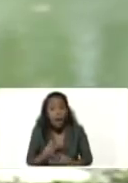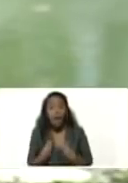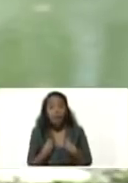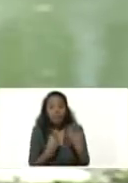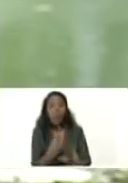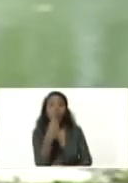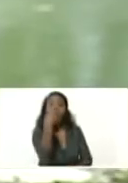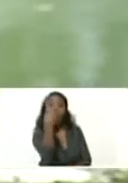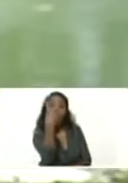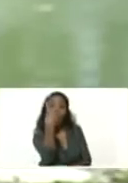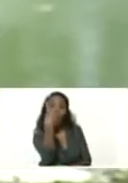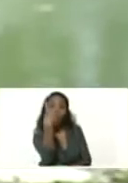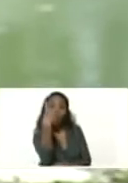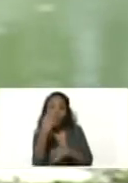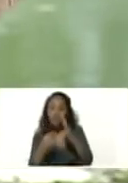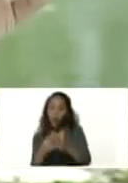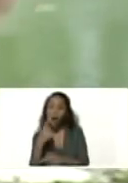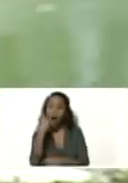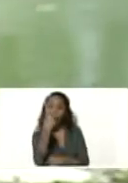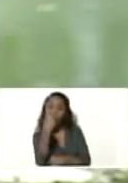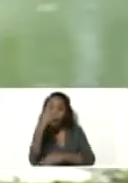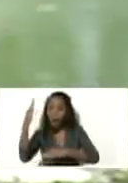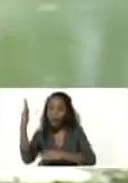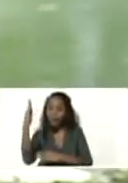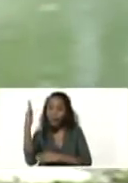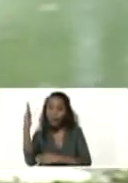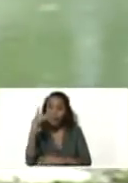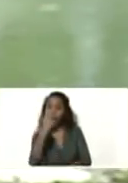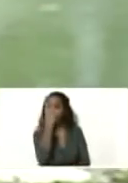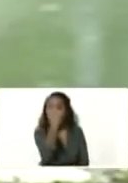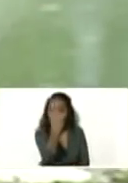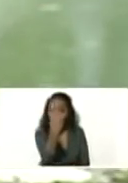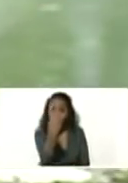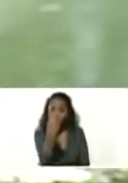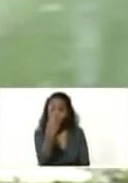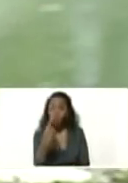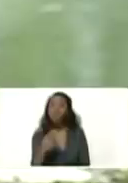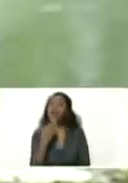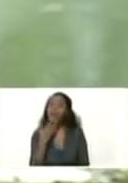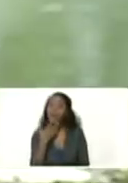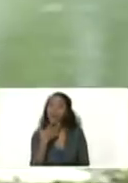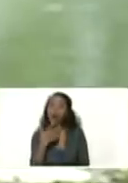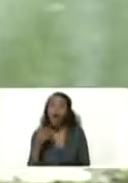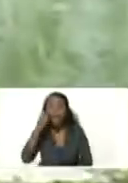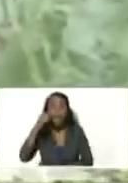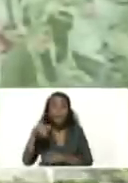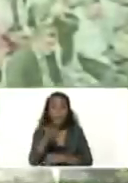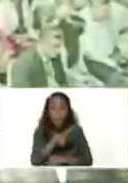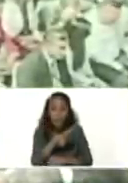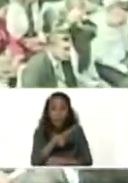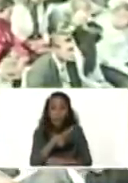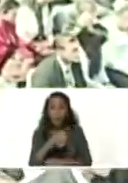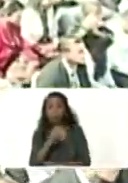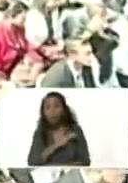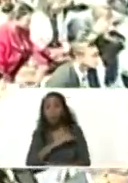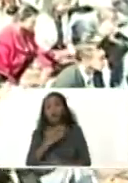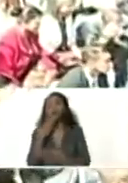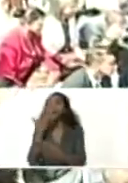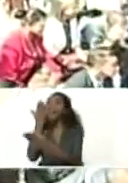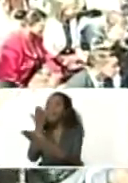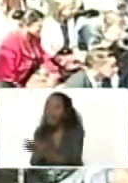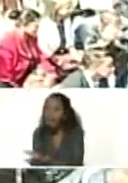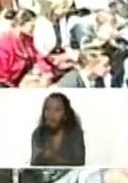un instrumento musical a una iglesia cristiana evangélica. Uno por lo menos. El pueblo cristiano es agradecido y el pueblo